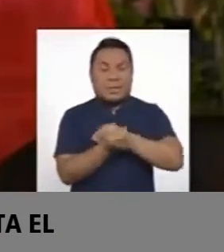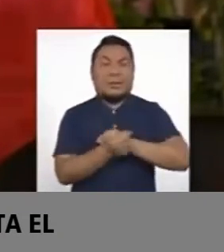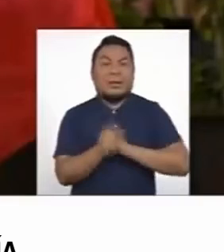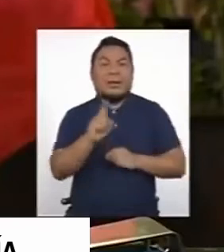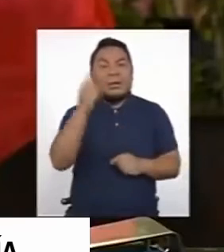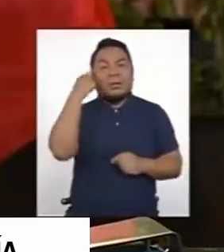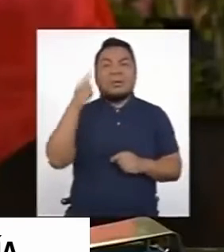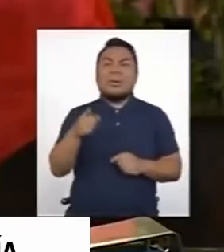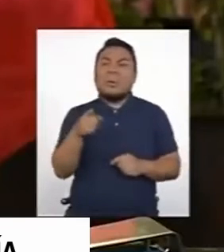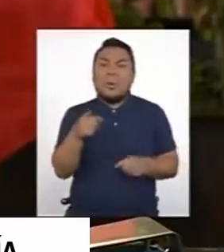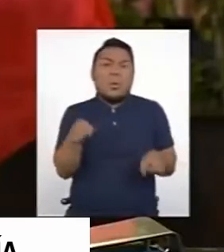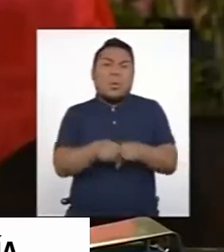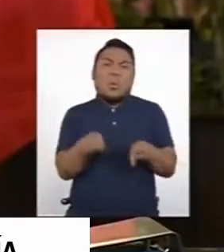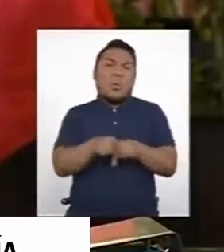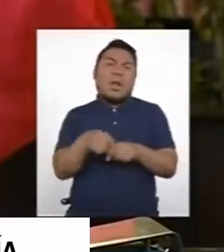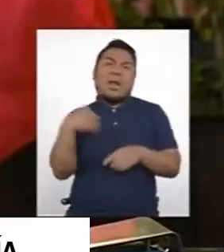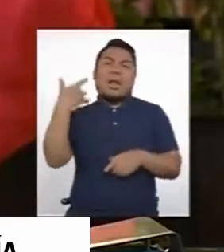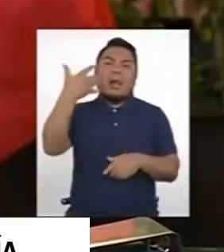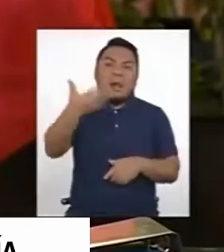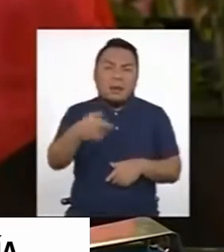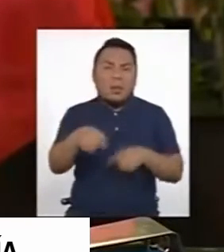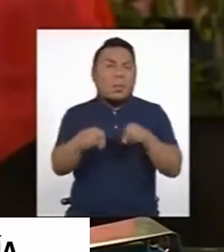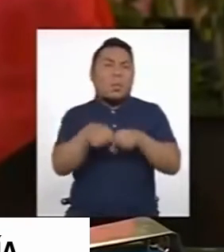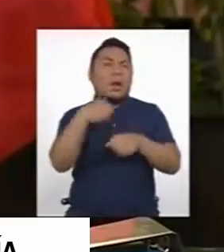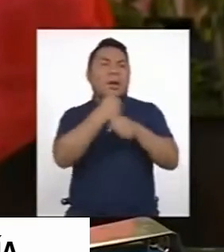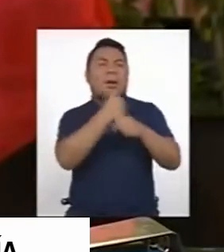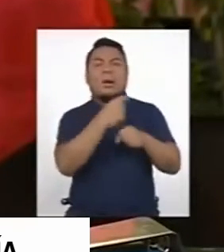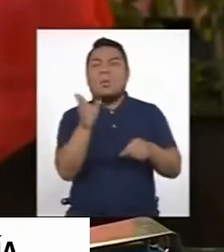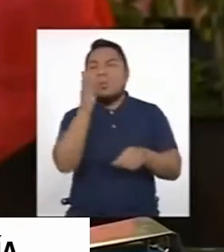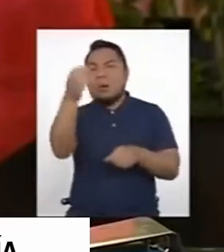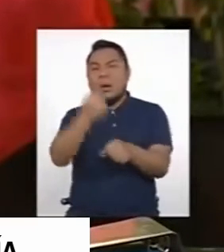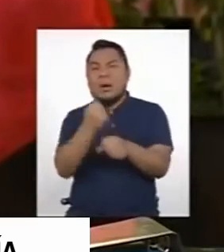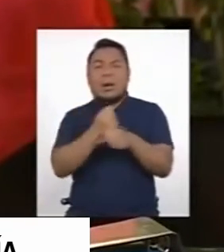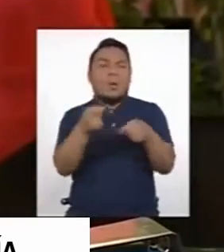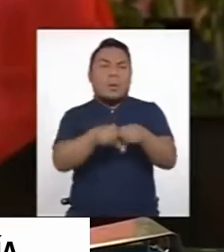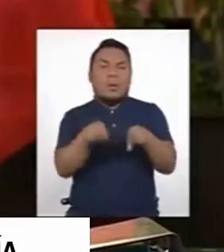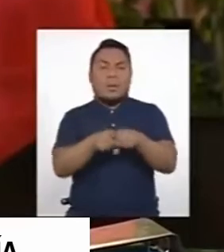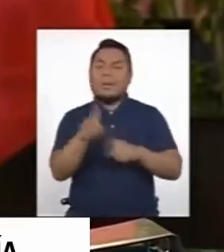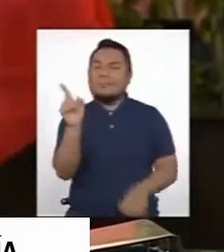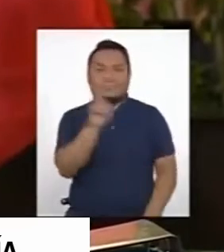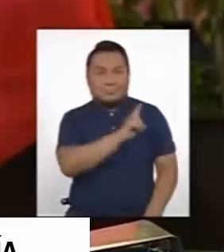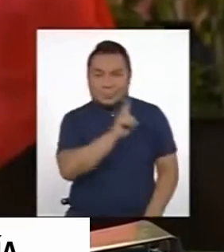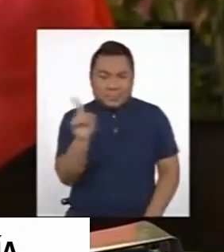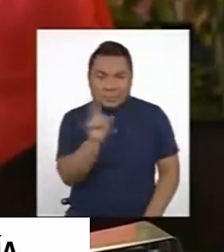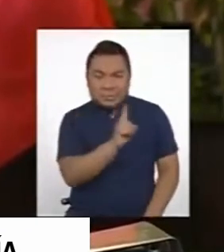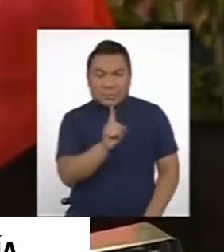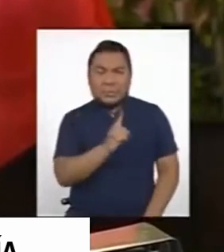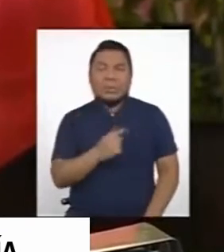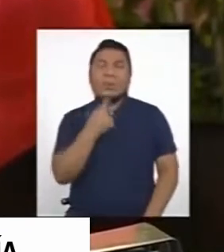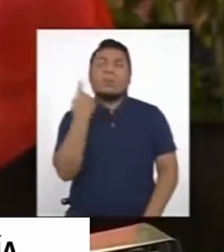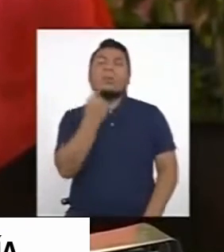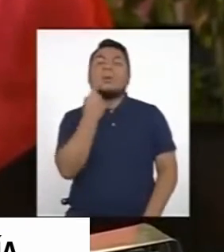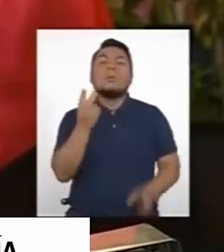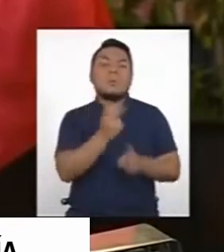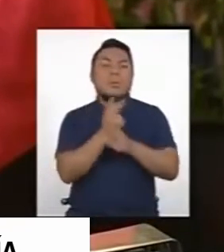No es que la extensión del estado de emergencia solamente obliga a tener el cuidado